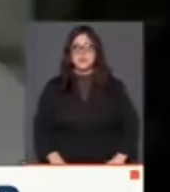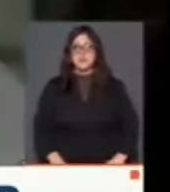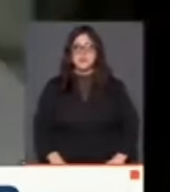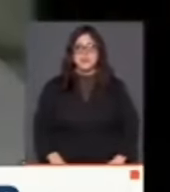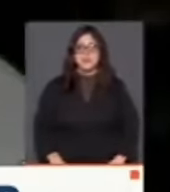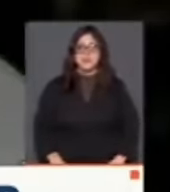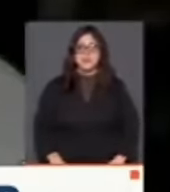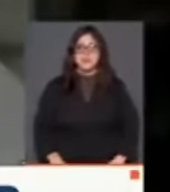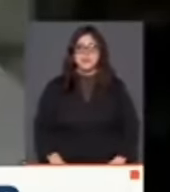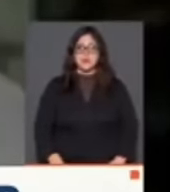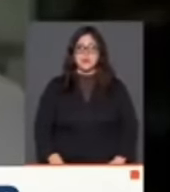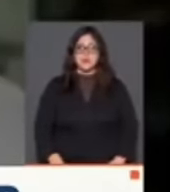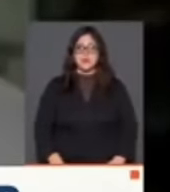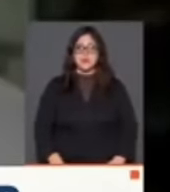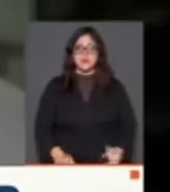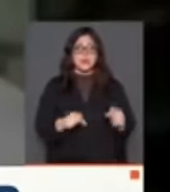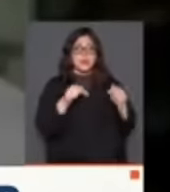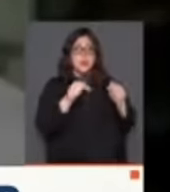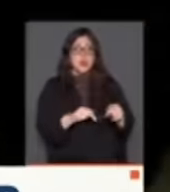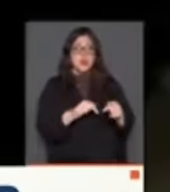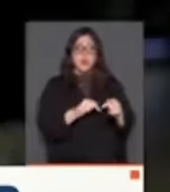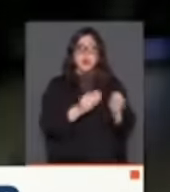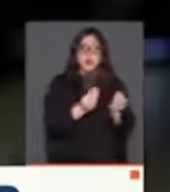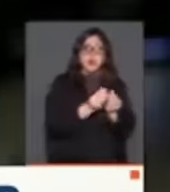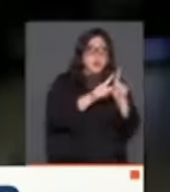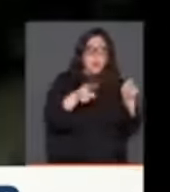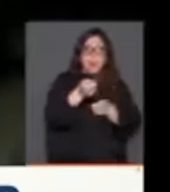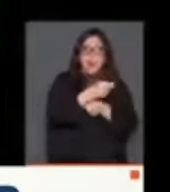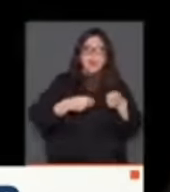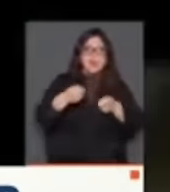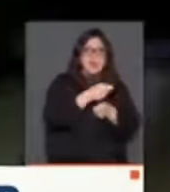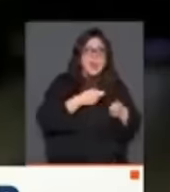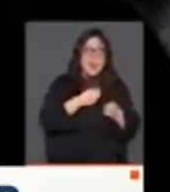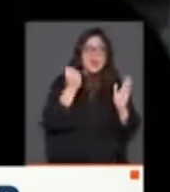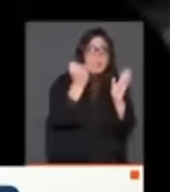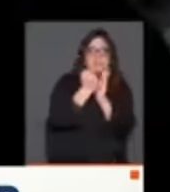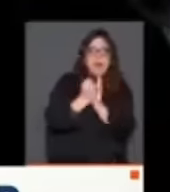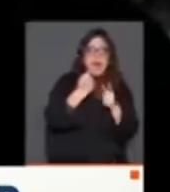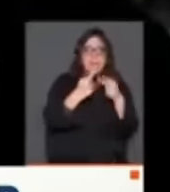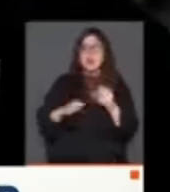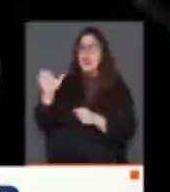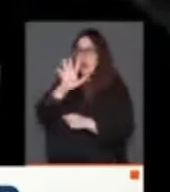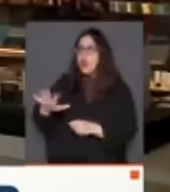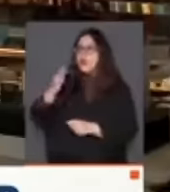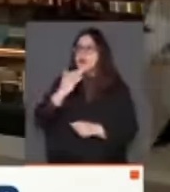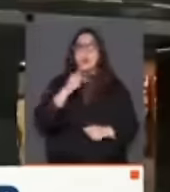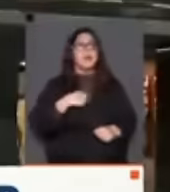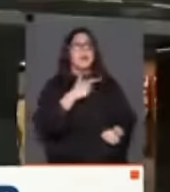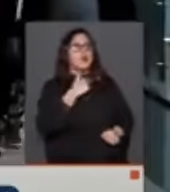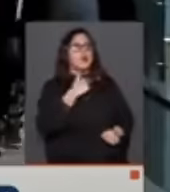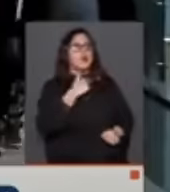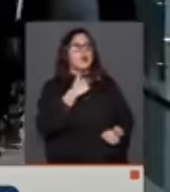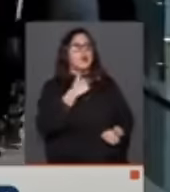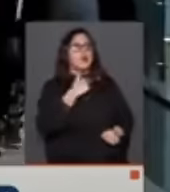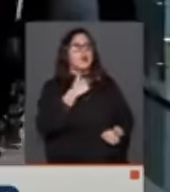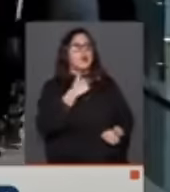elegancia. Todas las tiendas de marca. La marca europea, todos vamos a estar. El H&M me gusta a mí, es elegante.